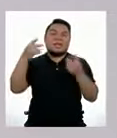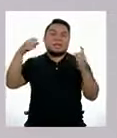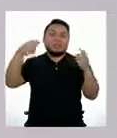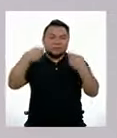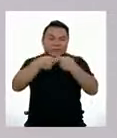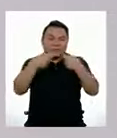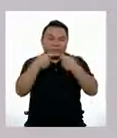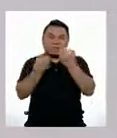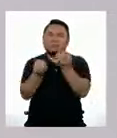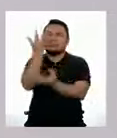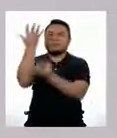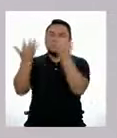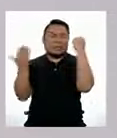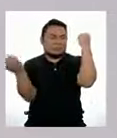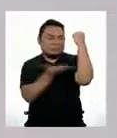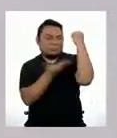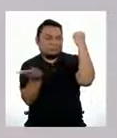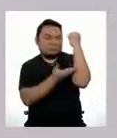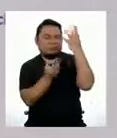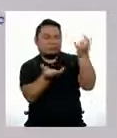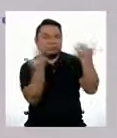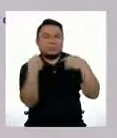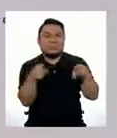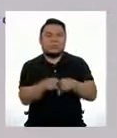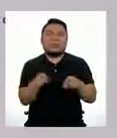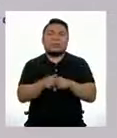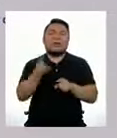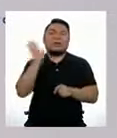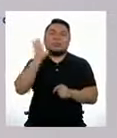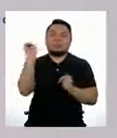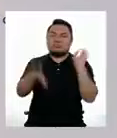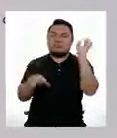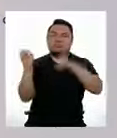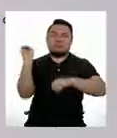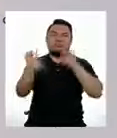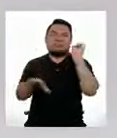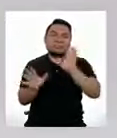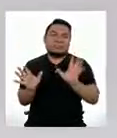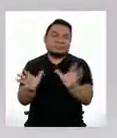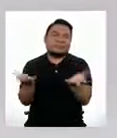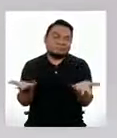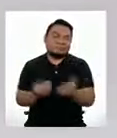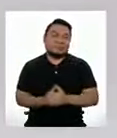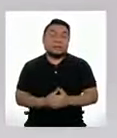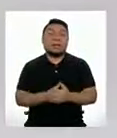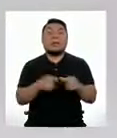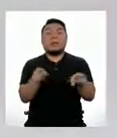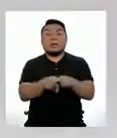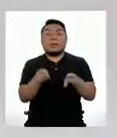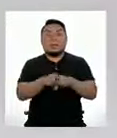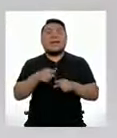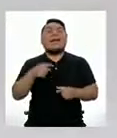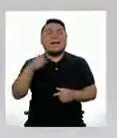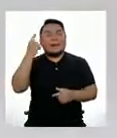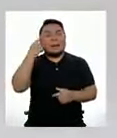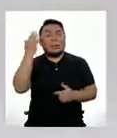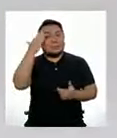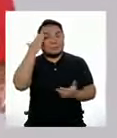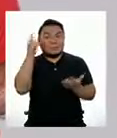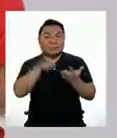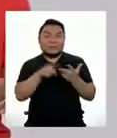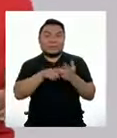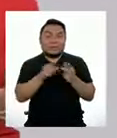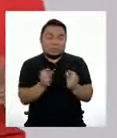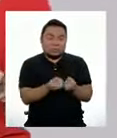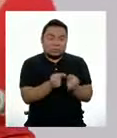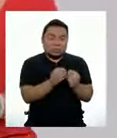energía, de deforestación, y la de generación de desechos o residuos. Además, sabemos que el exceso de emisión